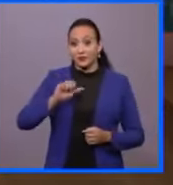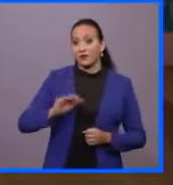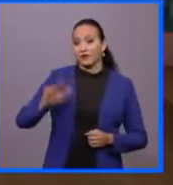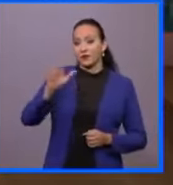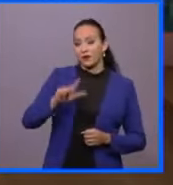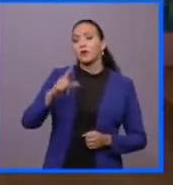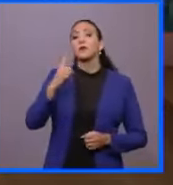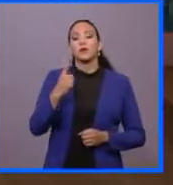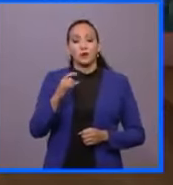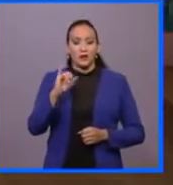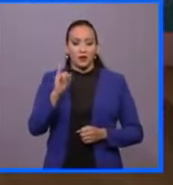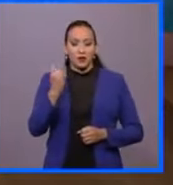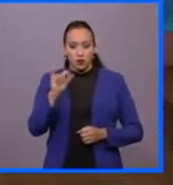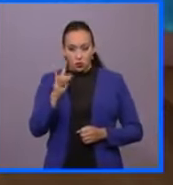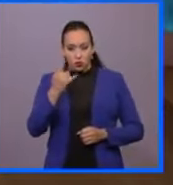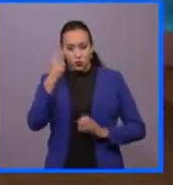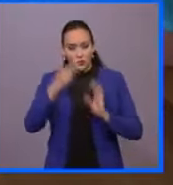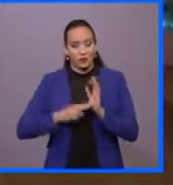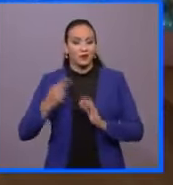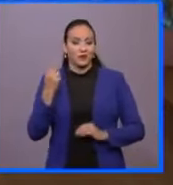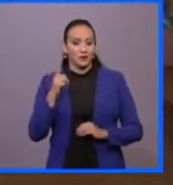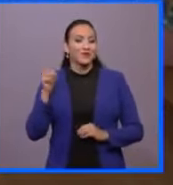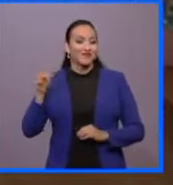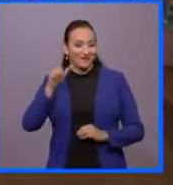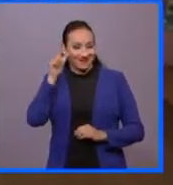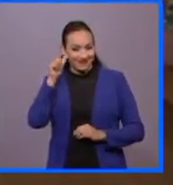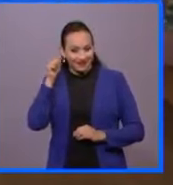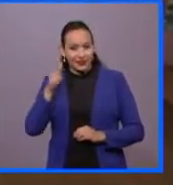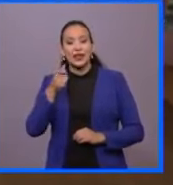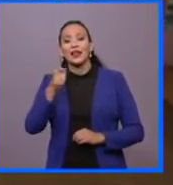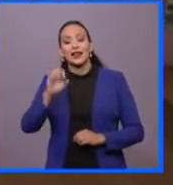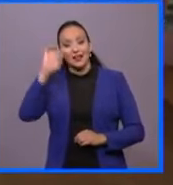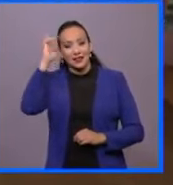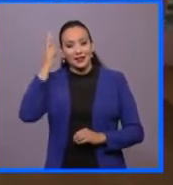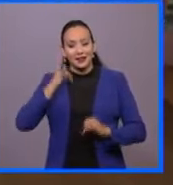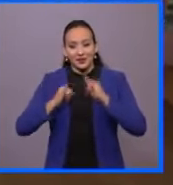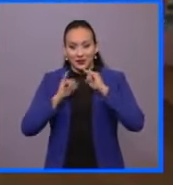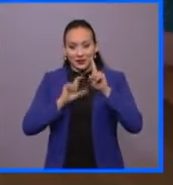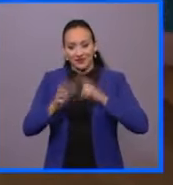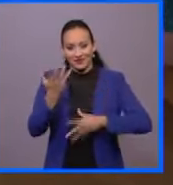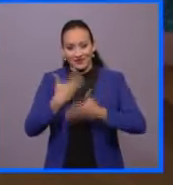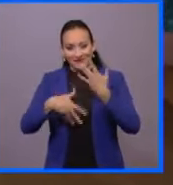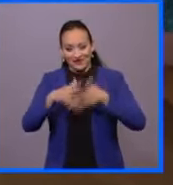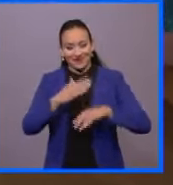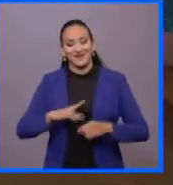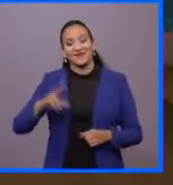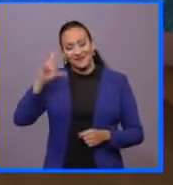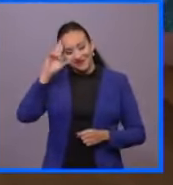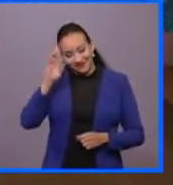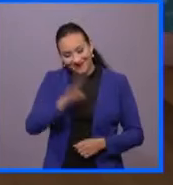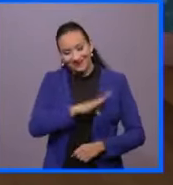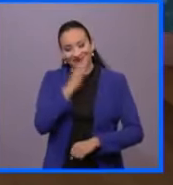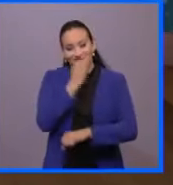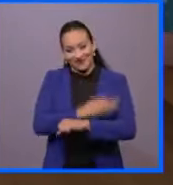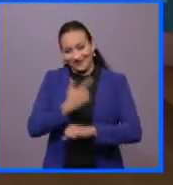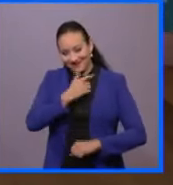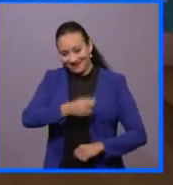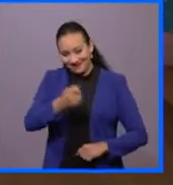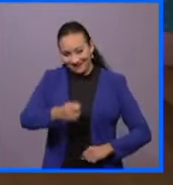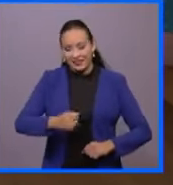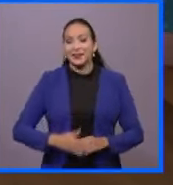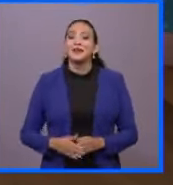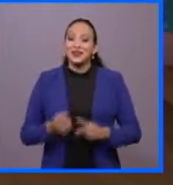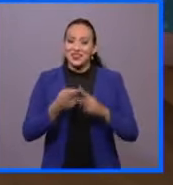martes 1 de julio de 2025. Soy Laura Murillo y saludo a Osiris Rostro, que nos acompaña en la interpretación en lengua de